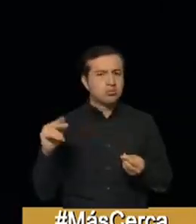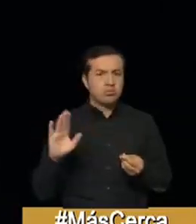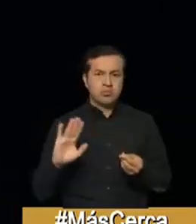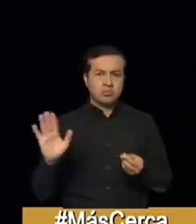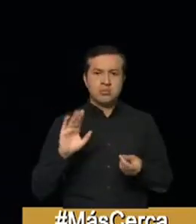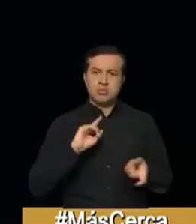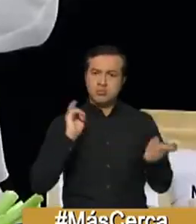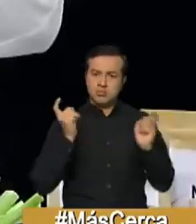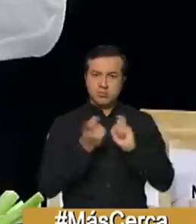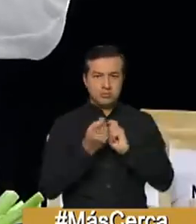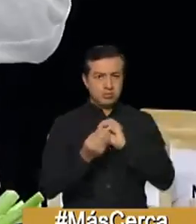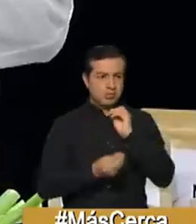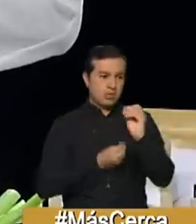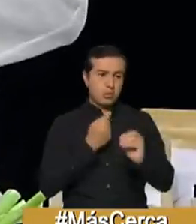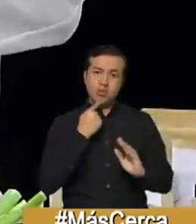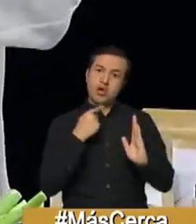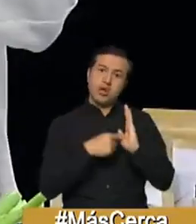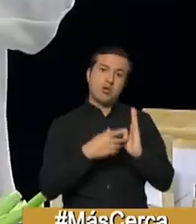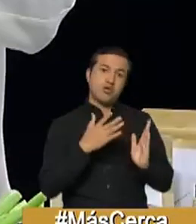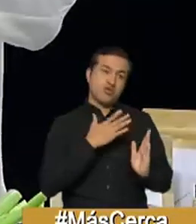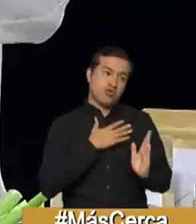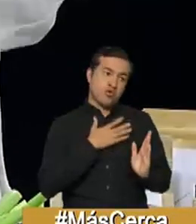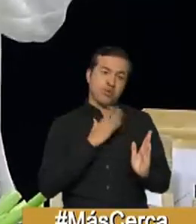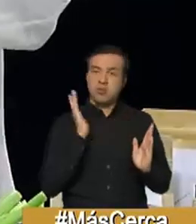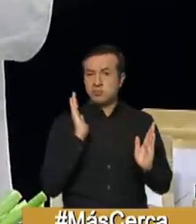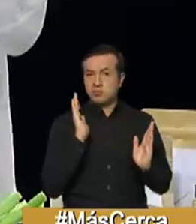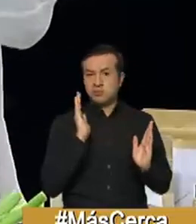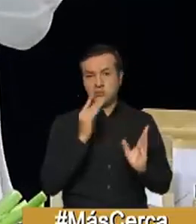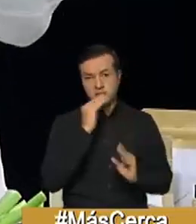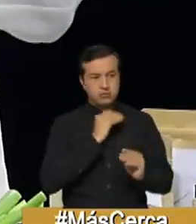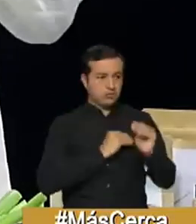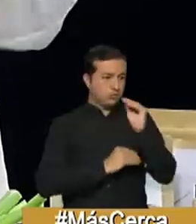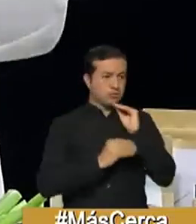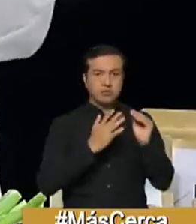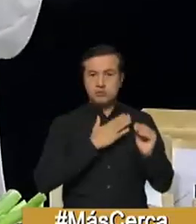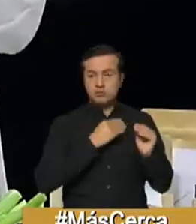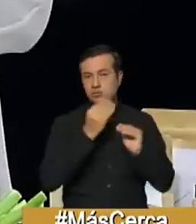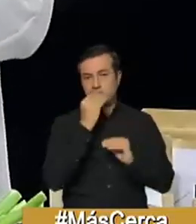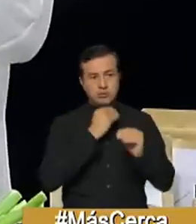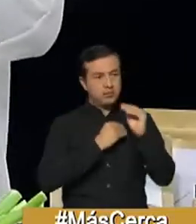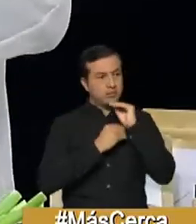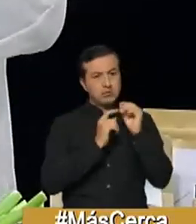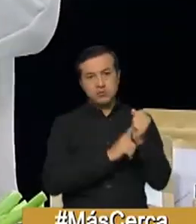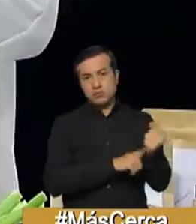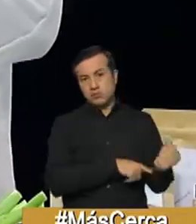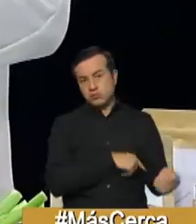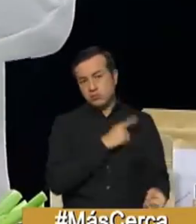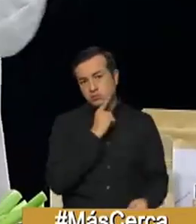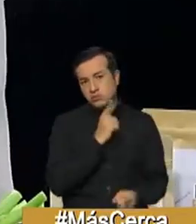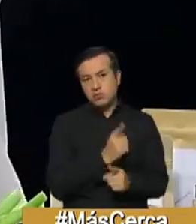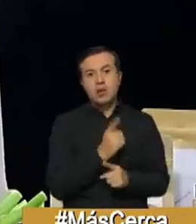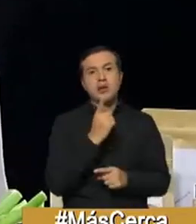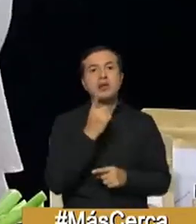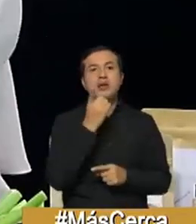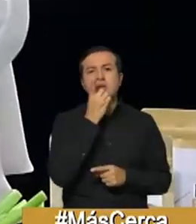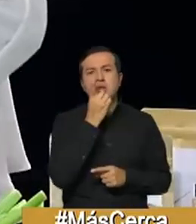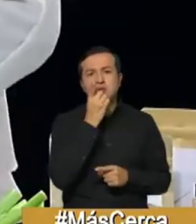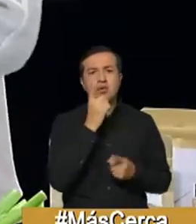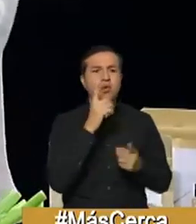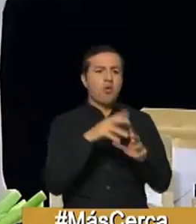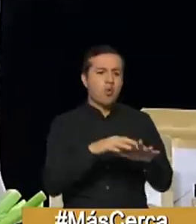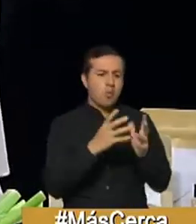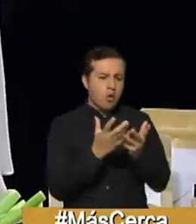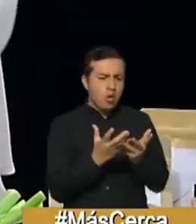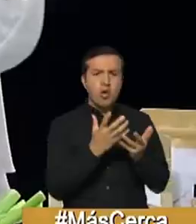el cambio? Si yo tengo una forma de comer, una manera tradicional, digamos, el desayuno, me como el bolón